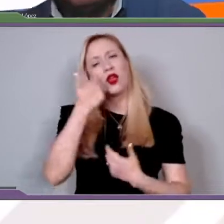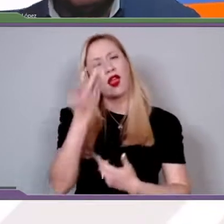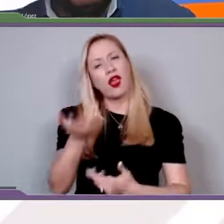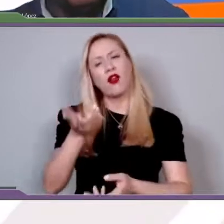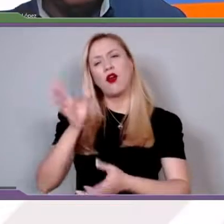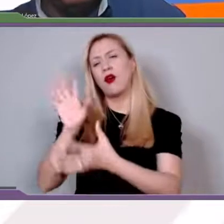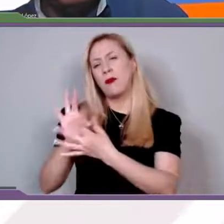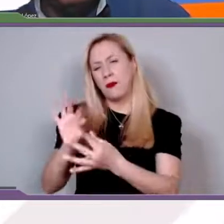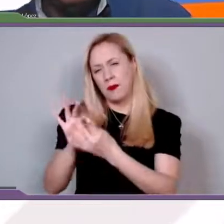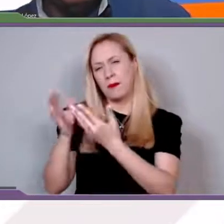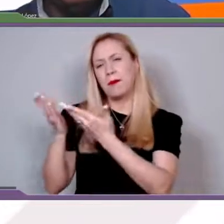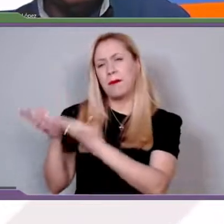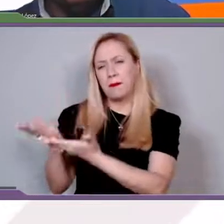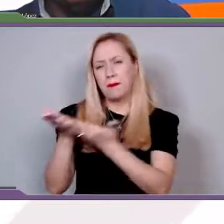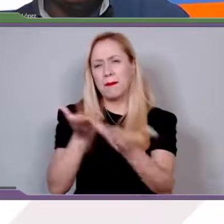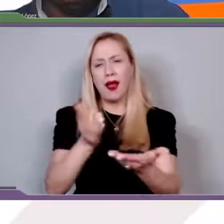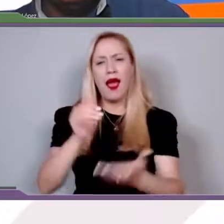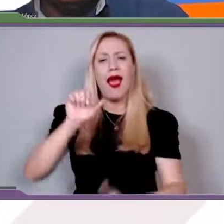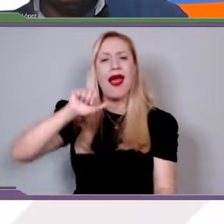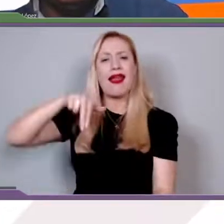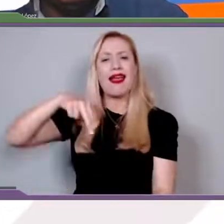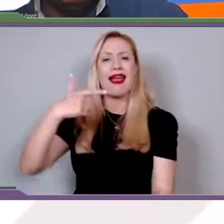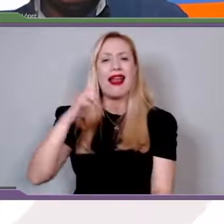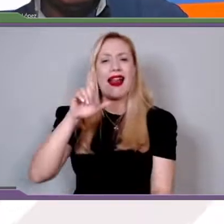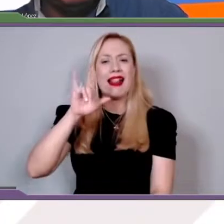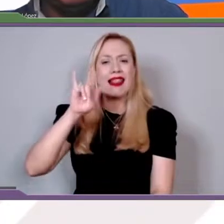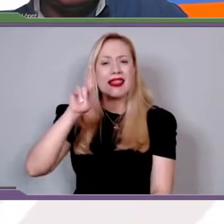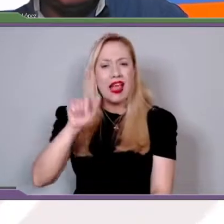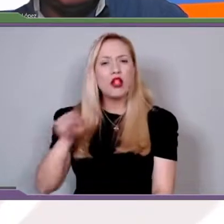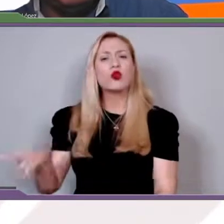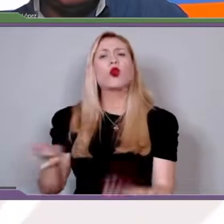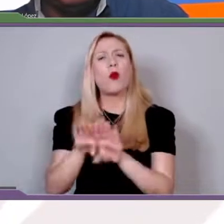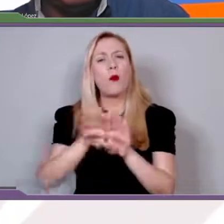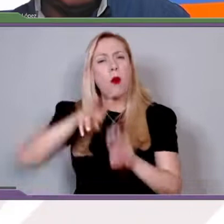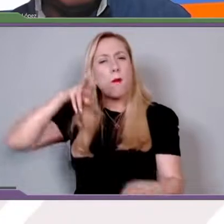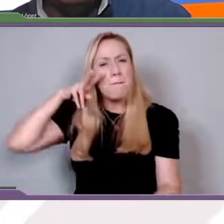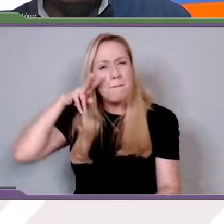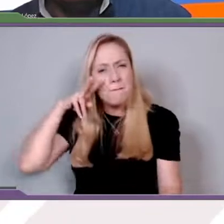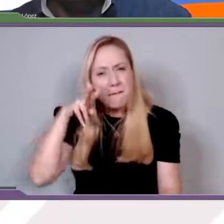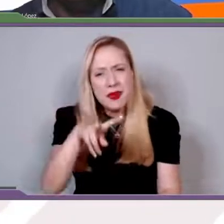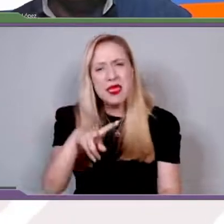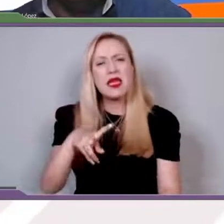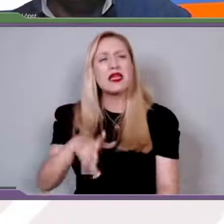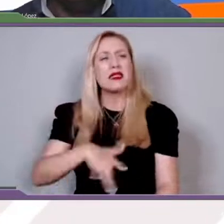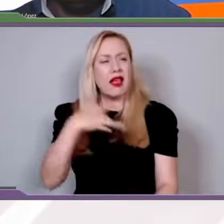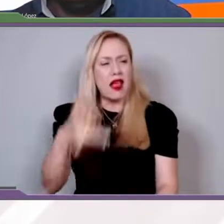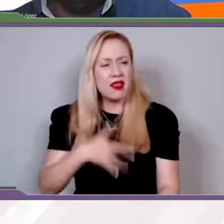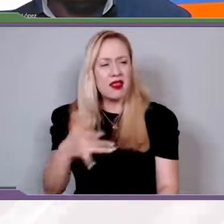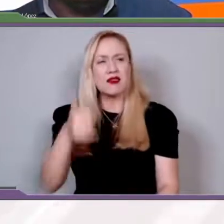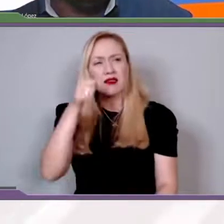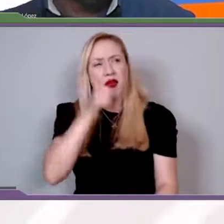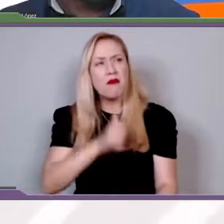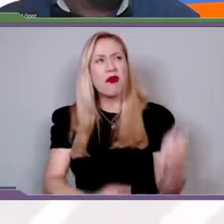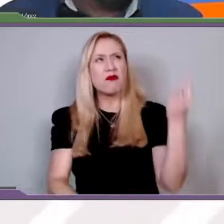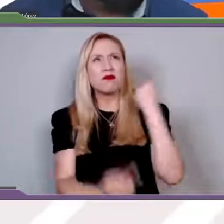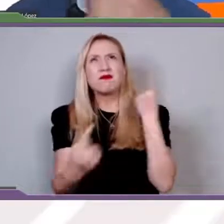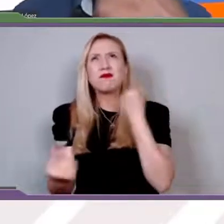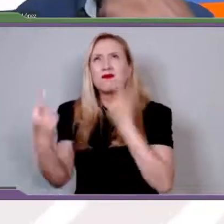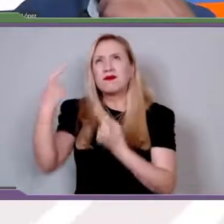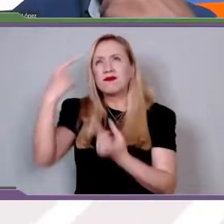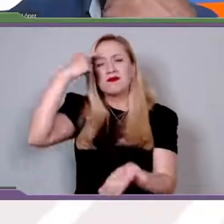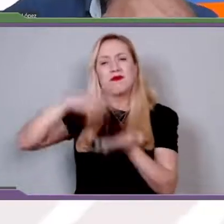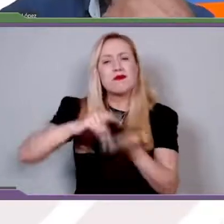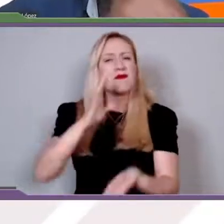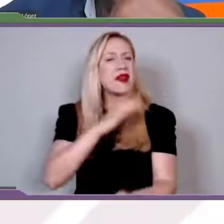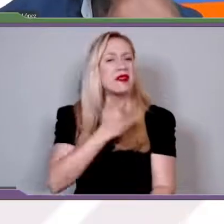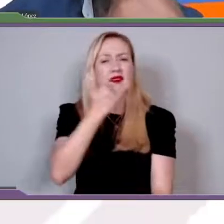Angelita. ¿Cómo ves y cómo vives estos prejuicios hacia las personas mayores?